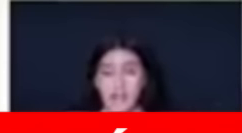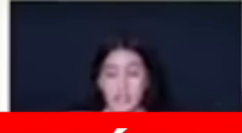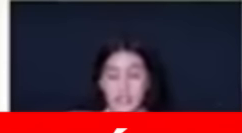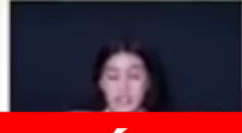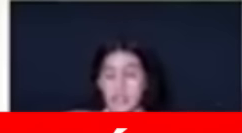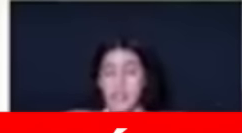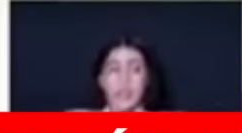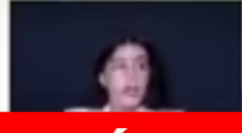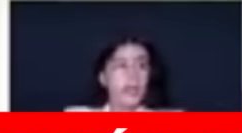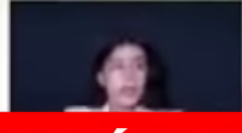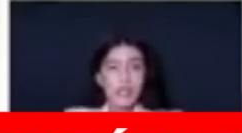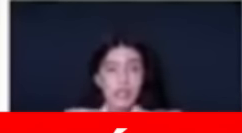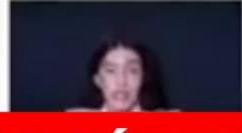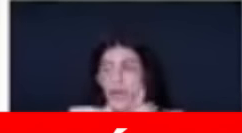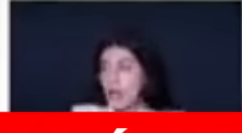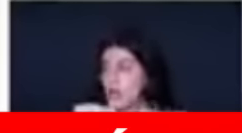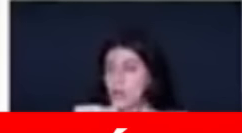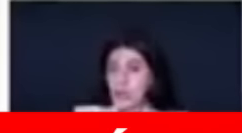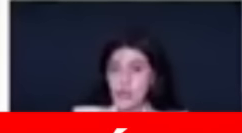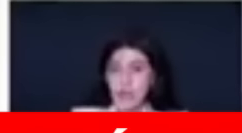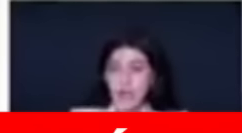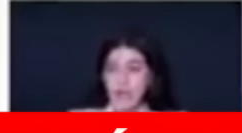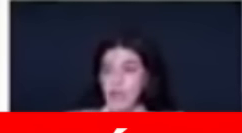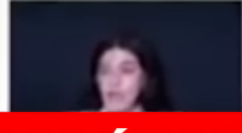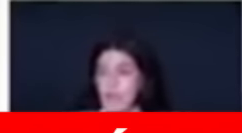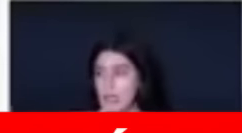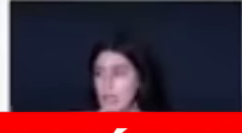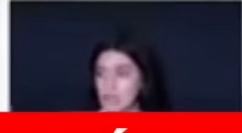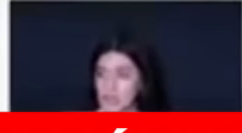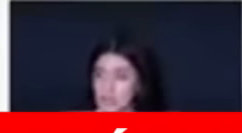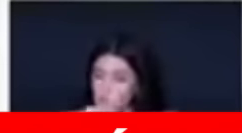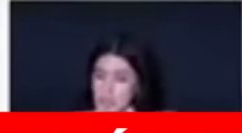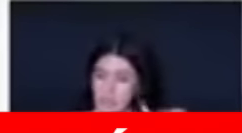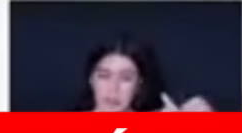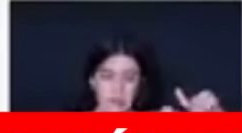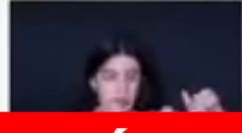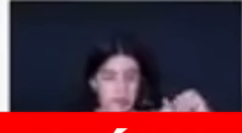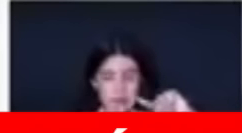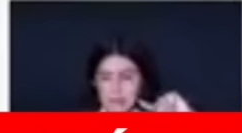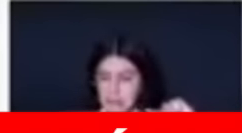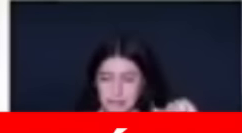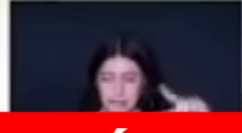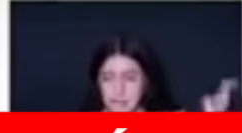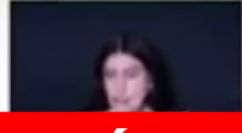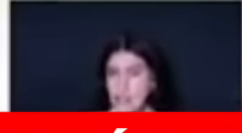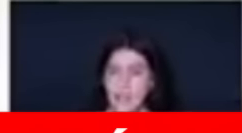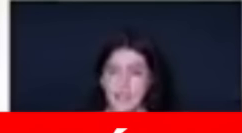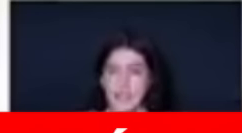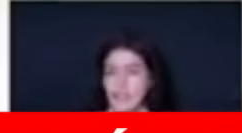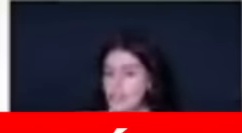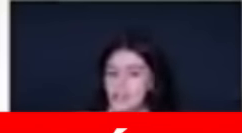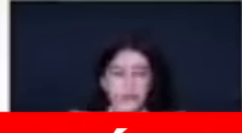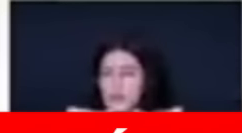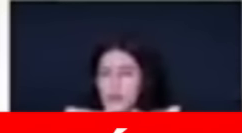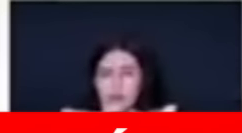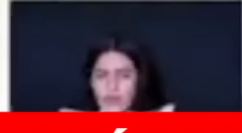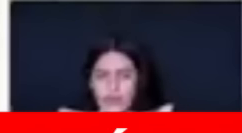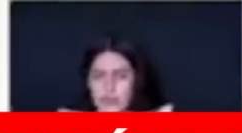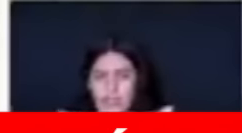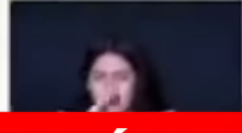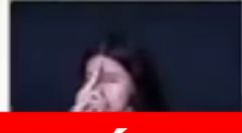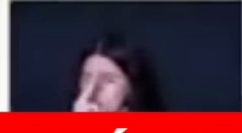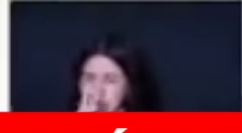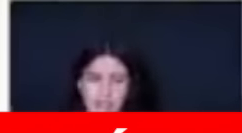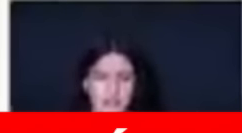el miedo entre a cada hogar de este país. Y eso no es México, eso